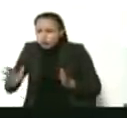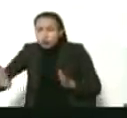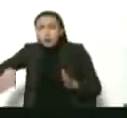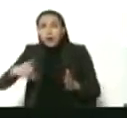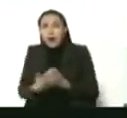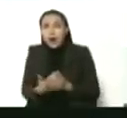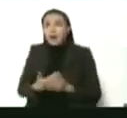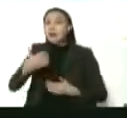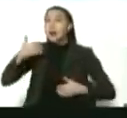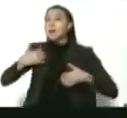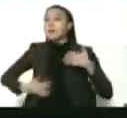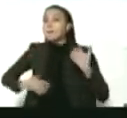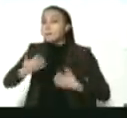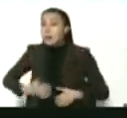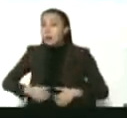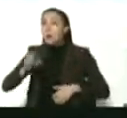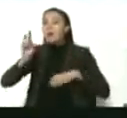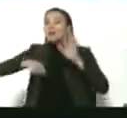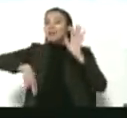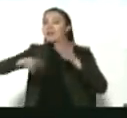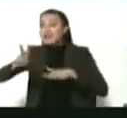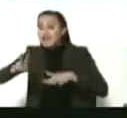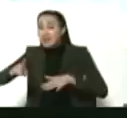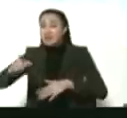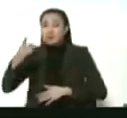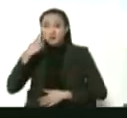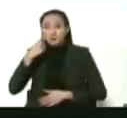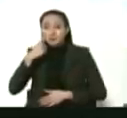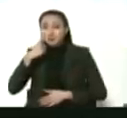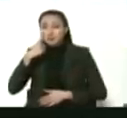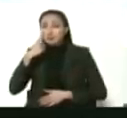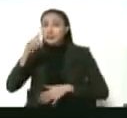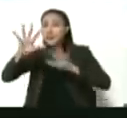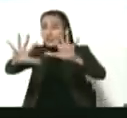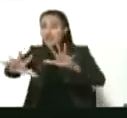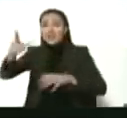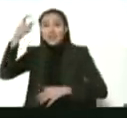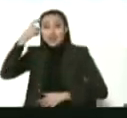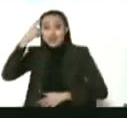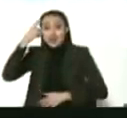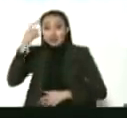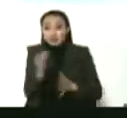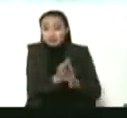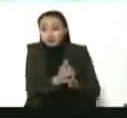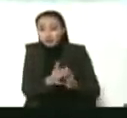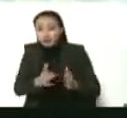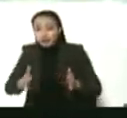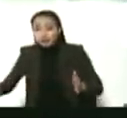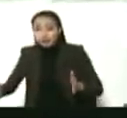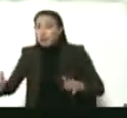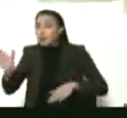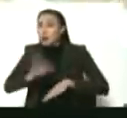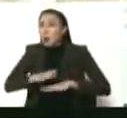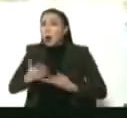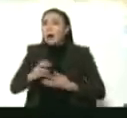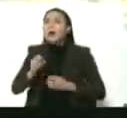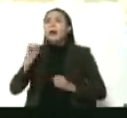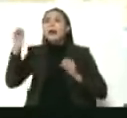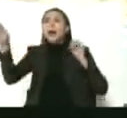el miércoles 17. 10 días va a ser. Por el carnaval.